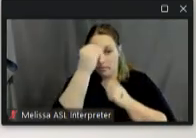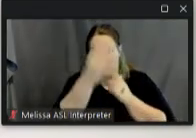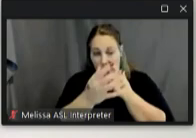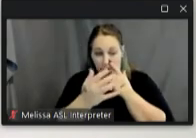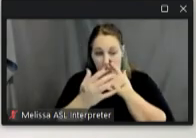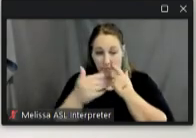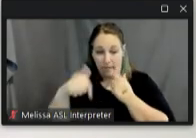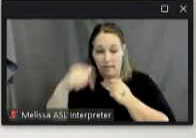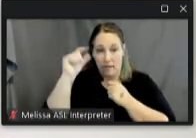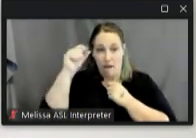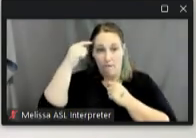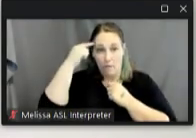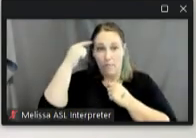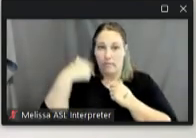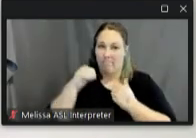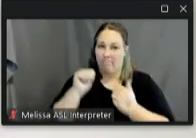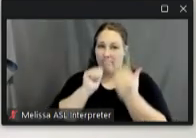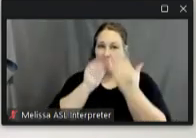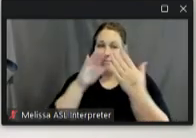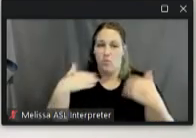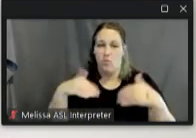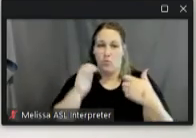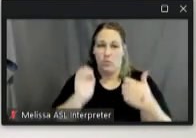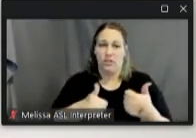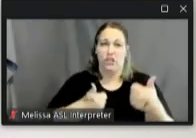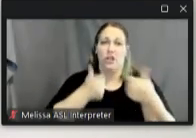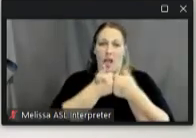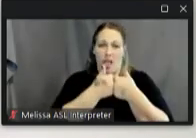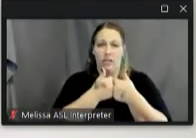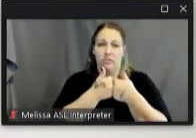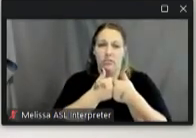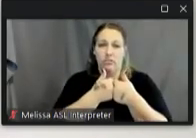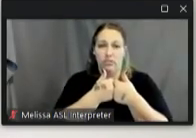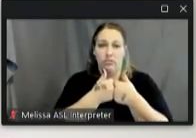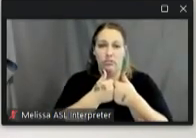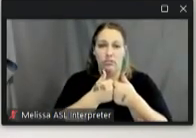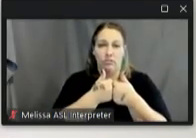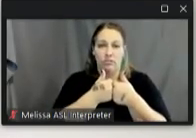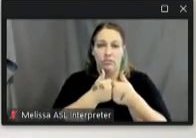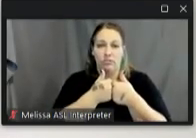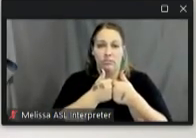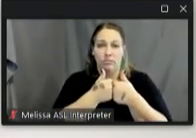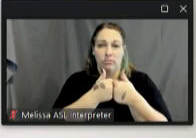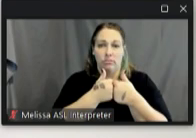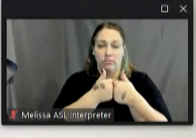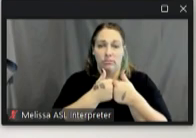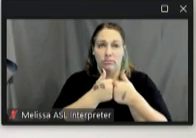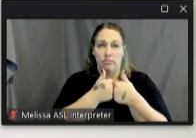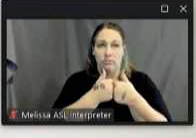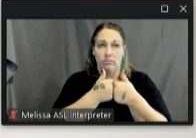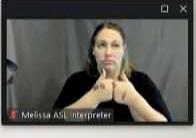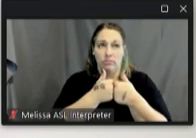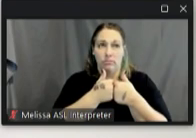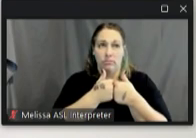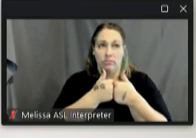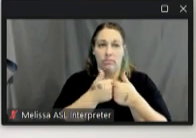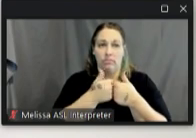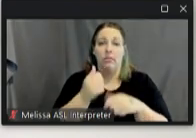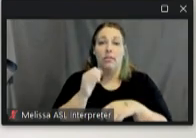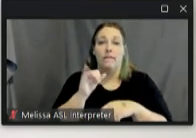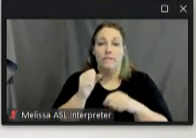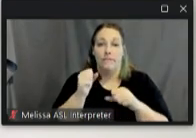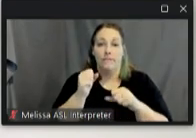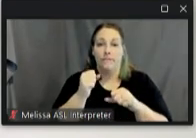las organizaciones de sociedad civil en cuanto a la lucha por una educación sexual integral y por la ejecución